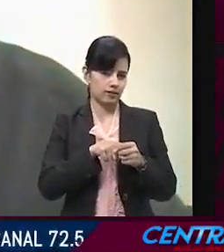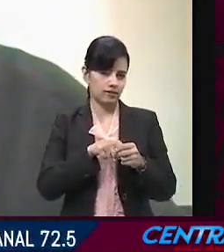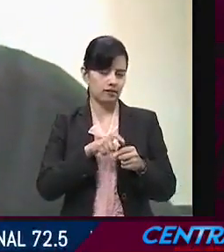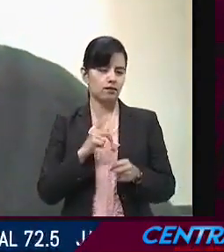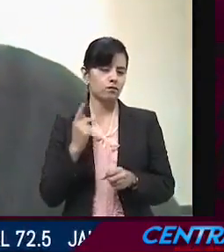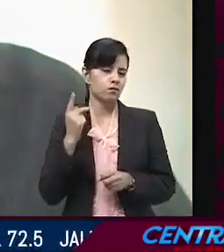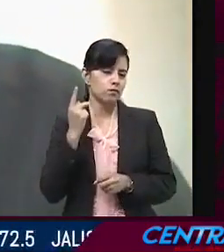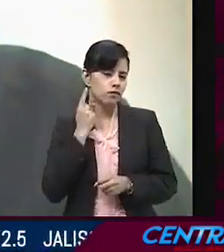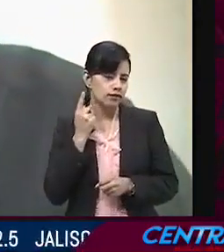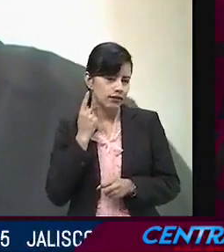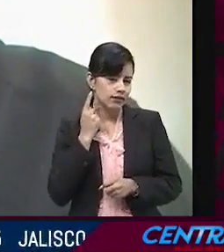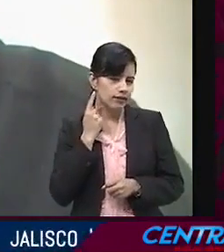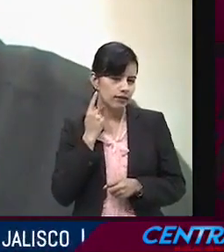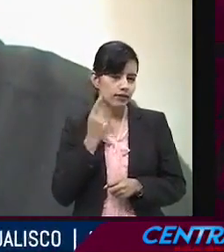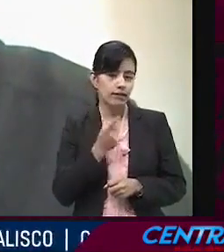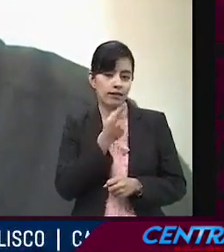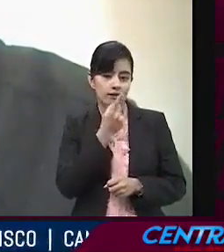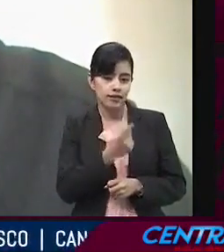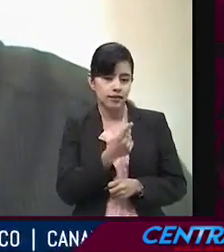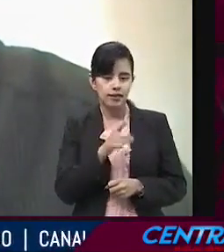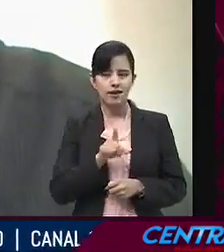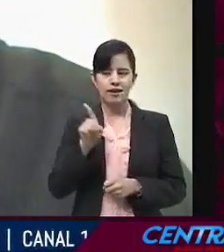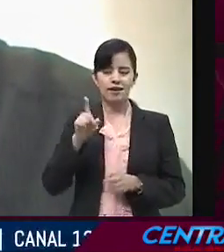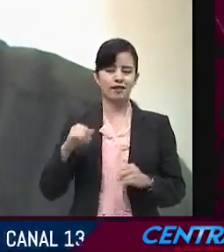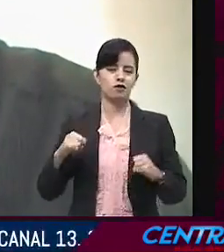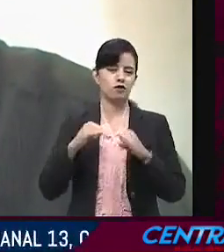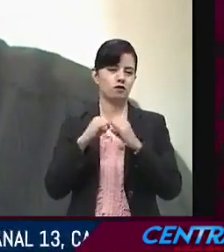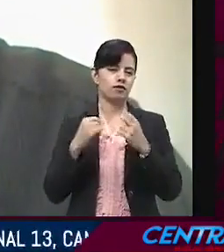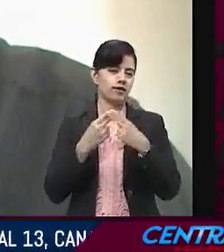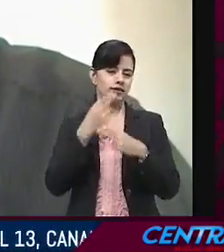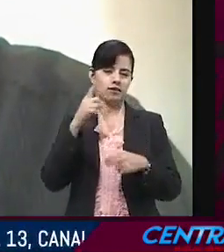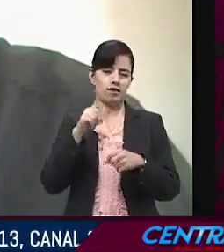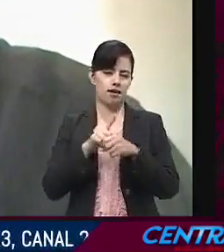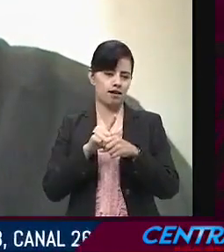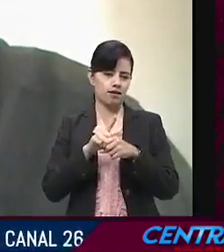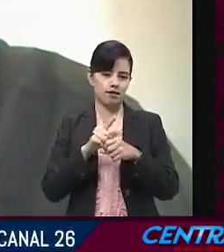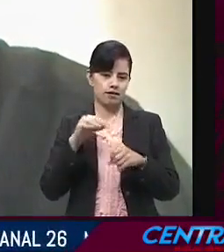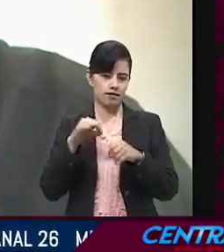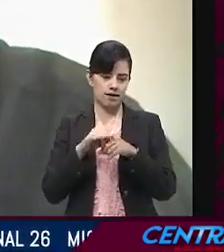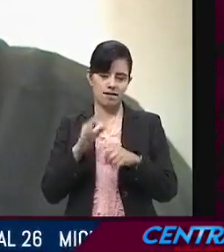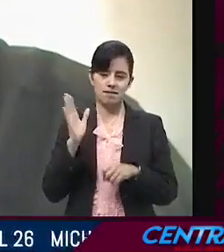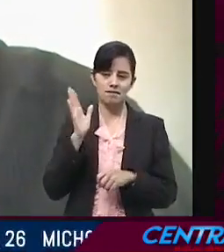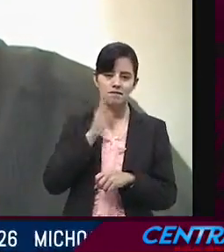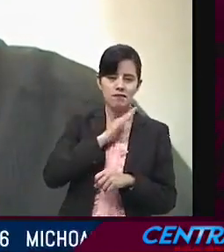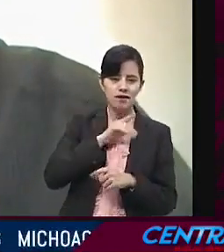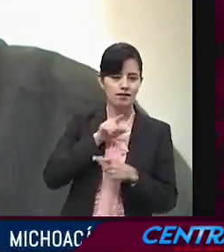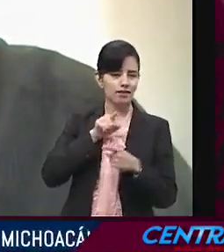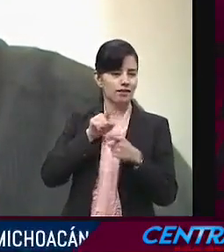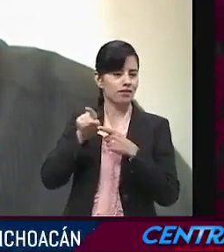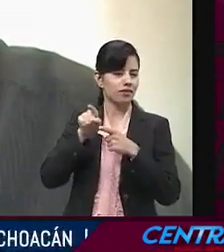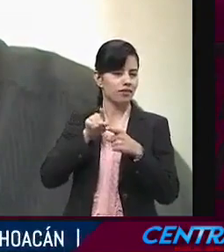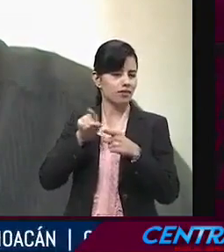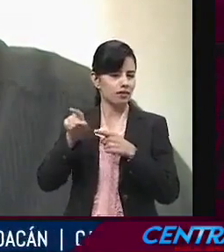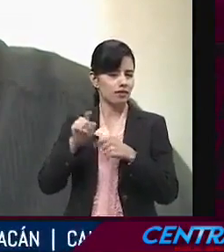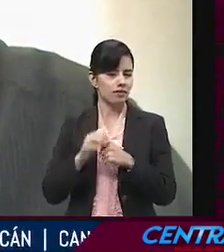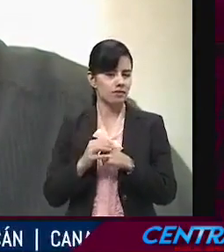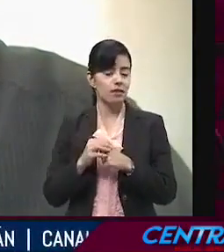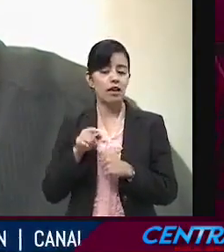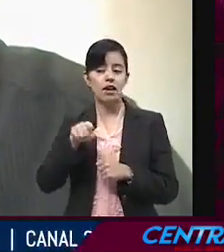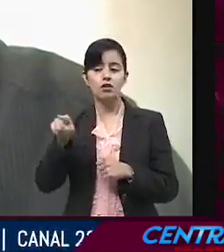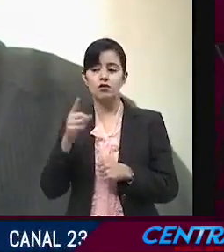acusen al Instituto Nacional Electoral de estar